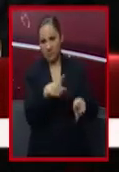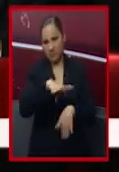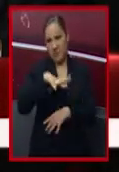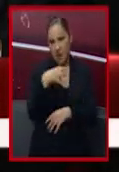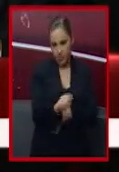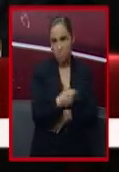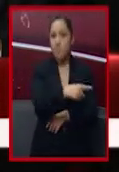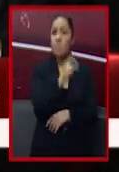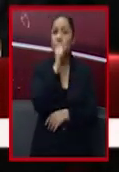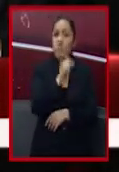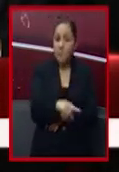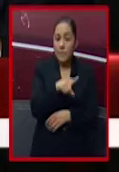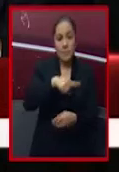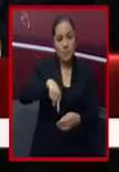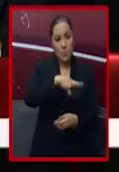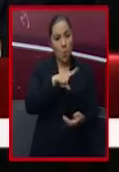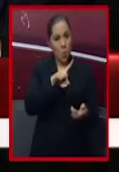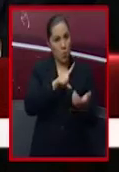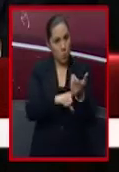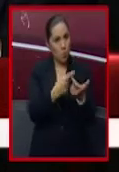materia de seguridad interior.